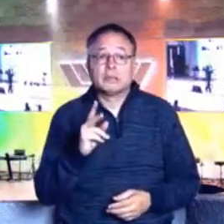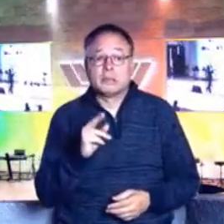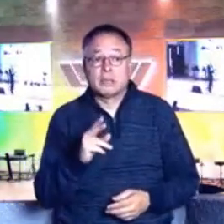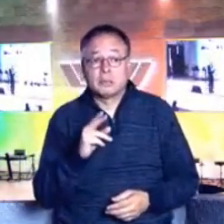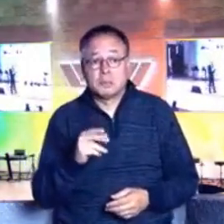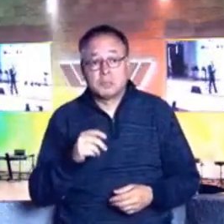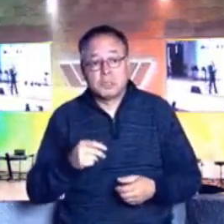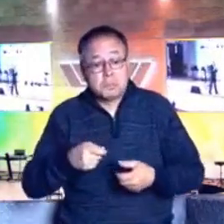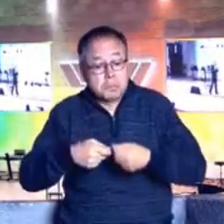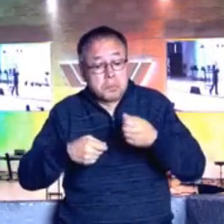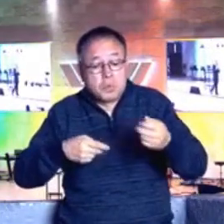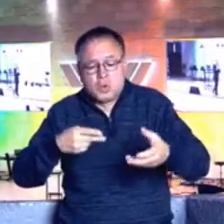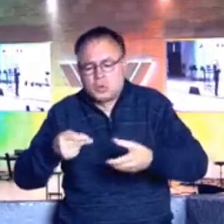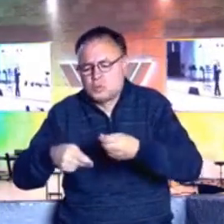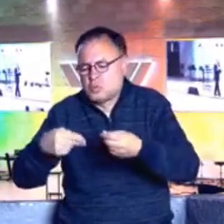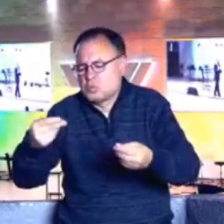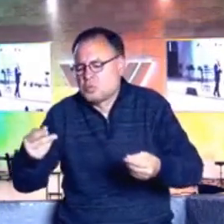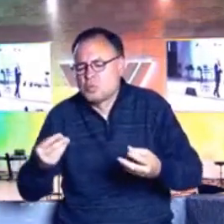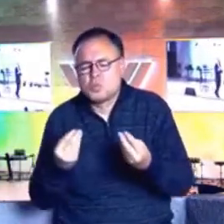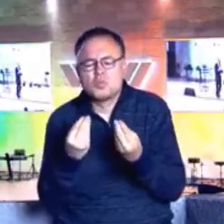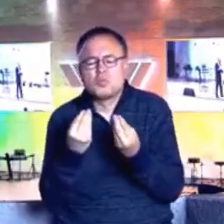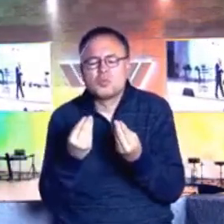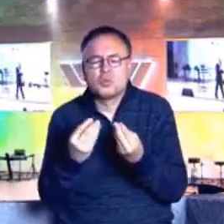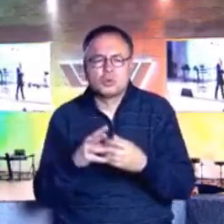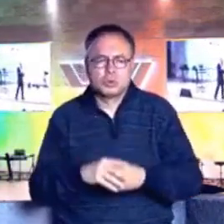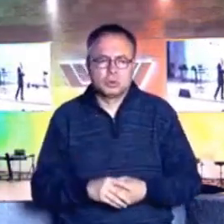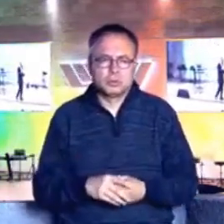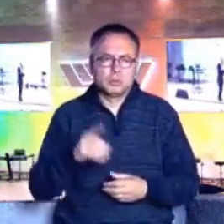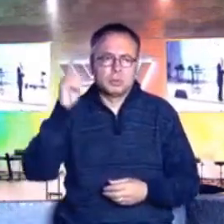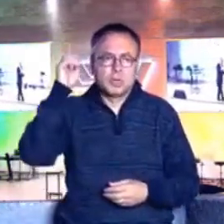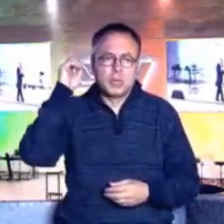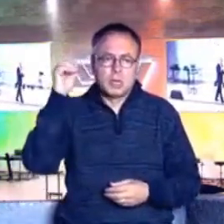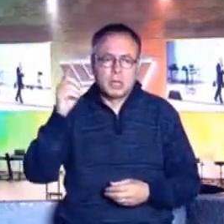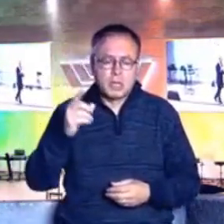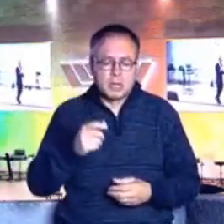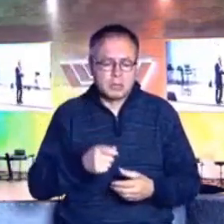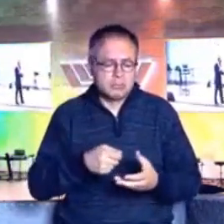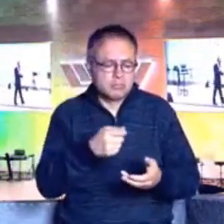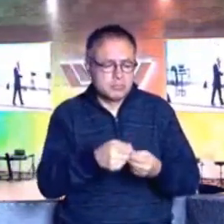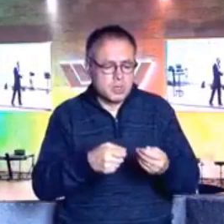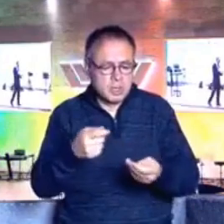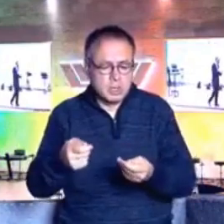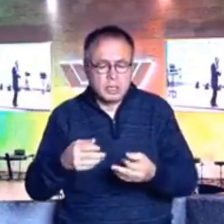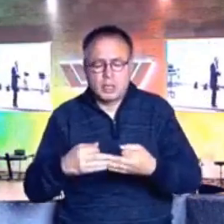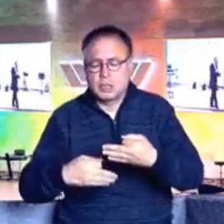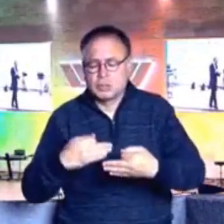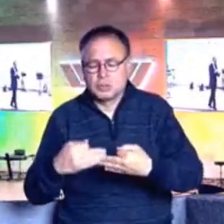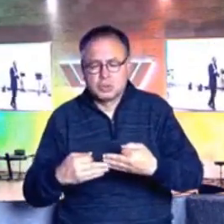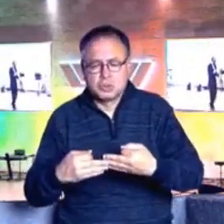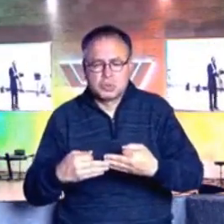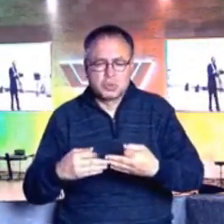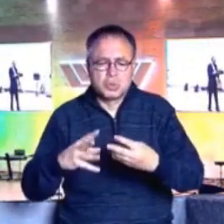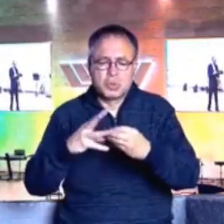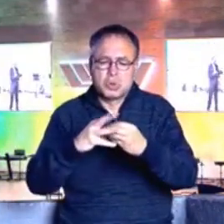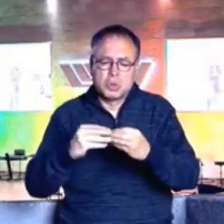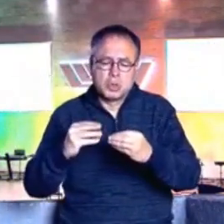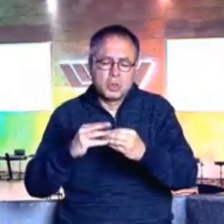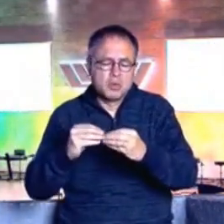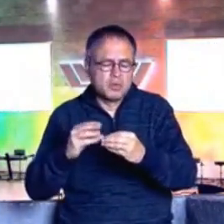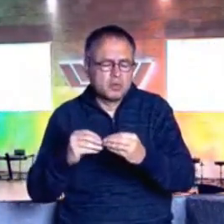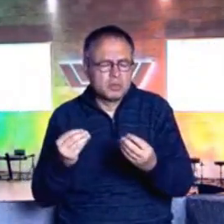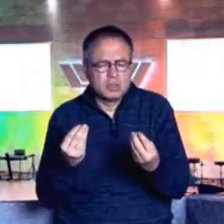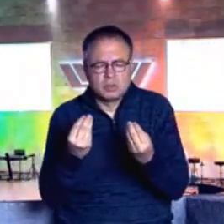al final él proveerá y aumentará los recursos de ustedes y luego producirá una